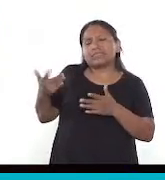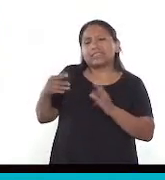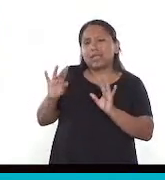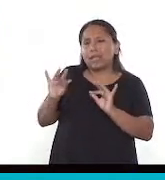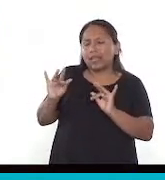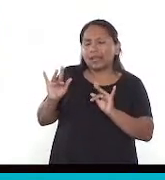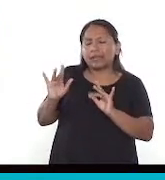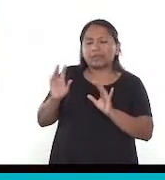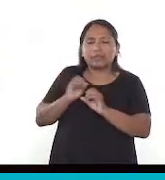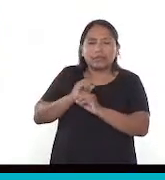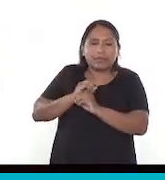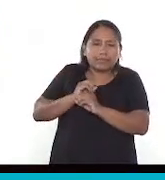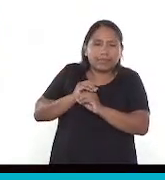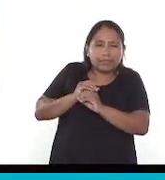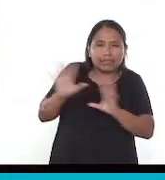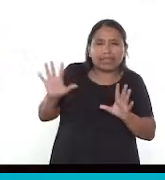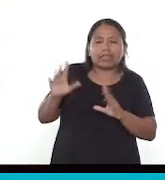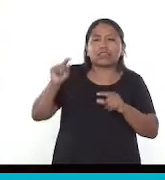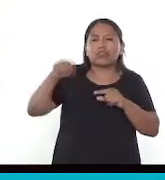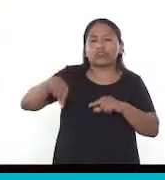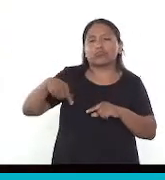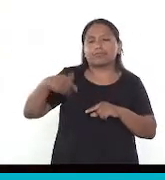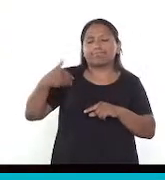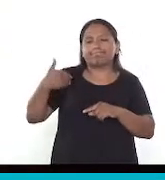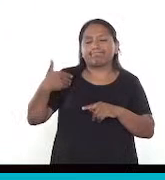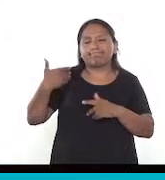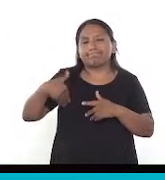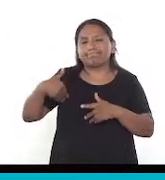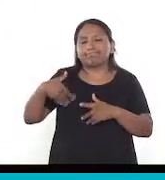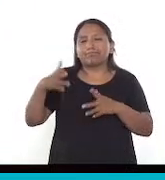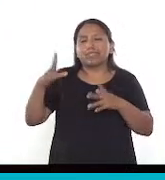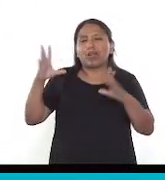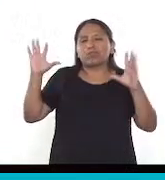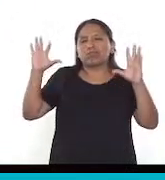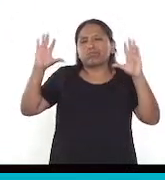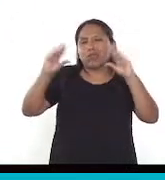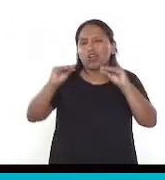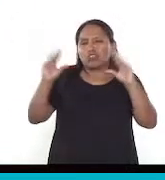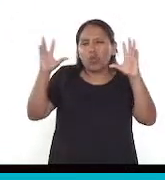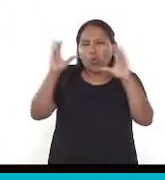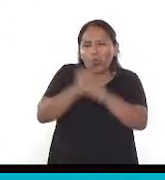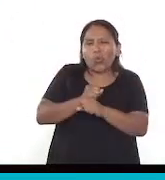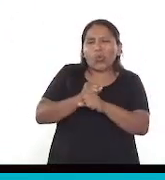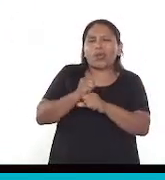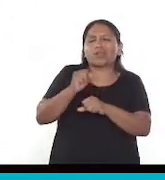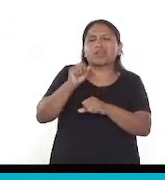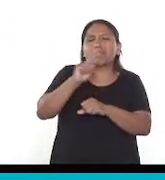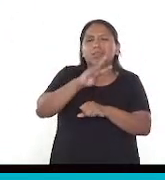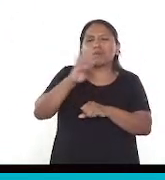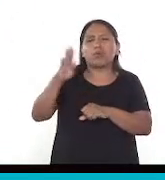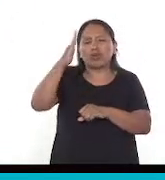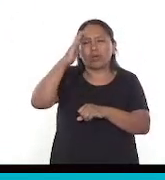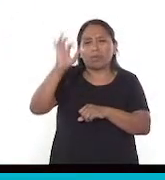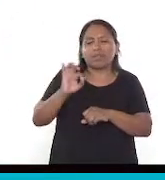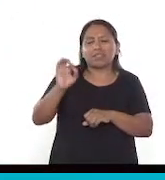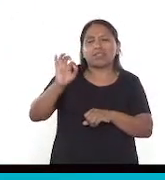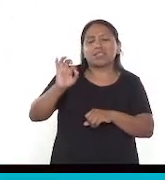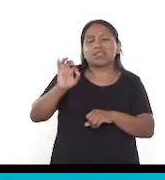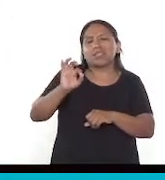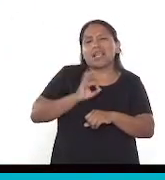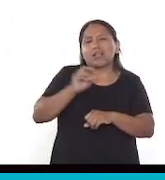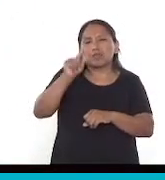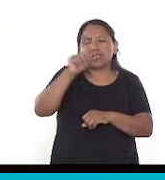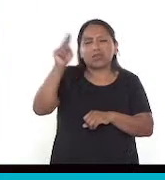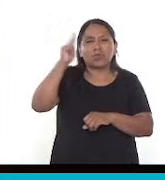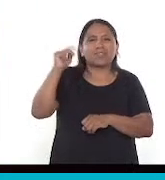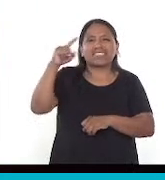más trágicos que le ha tocado vivir a nuestra nación la noche más oscura iniciada ese 24 de marzo de 1976